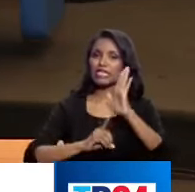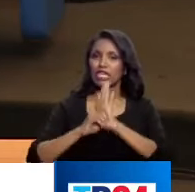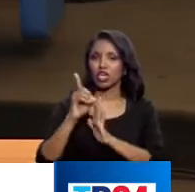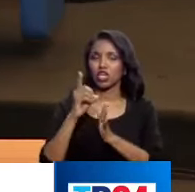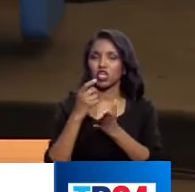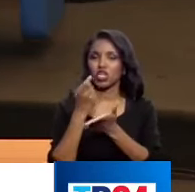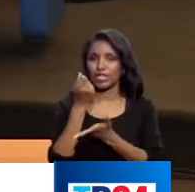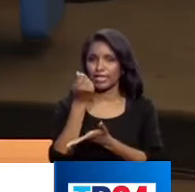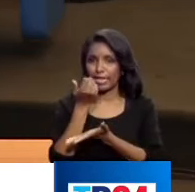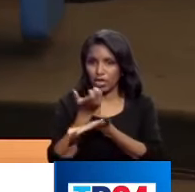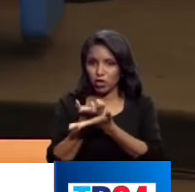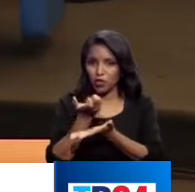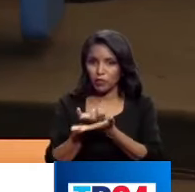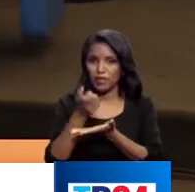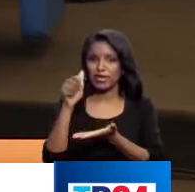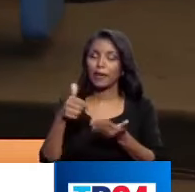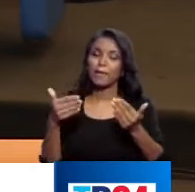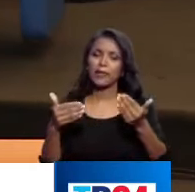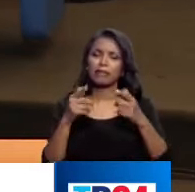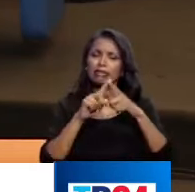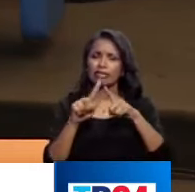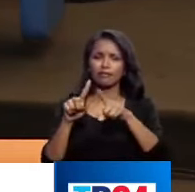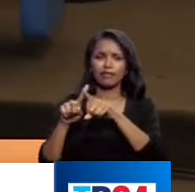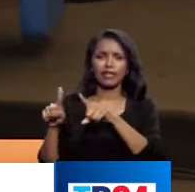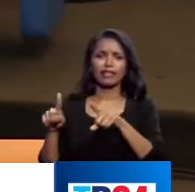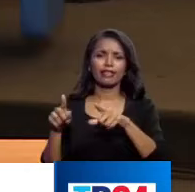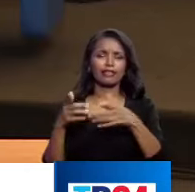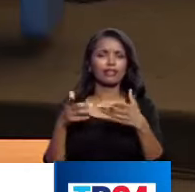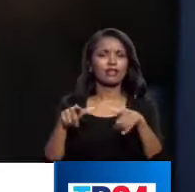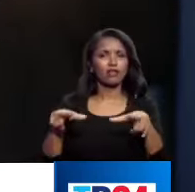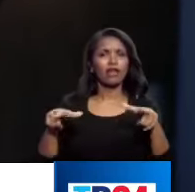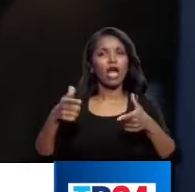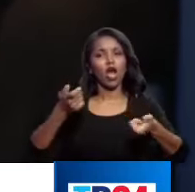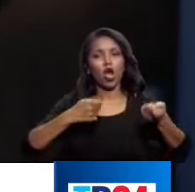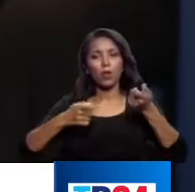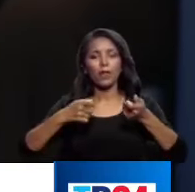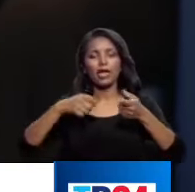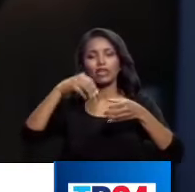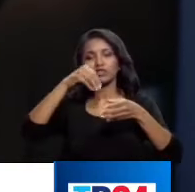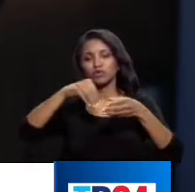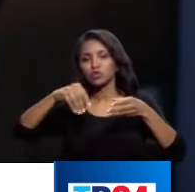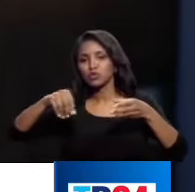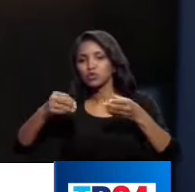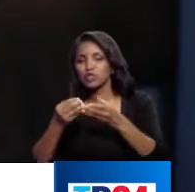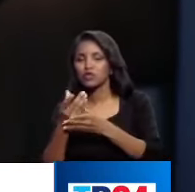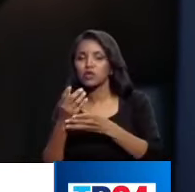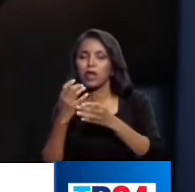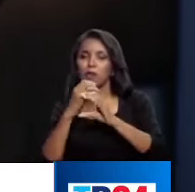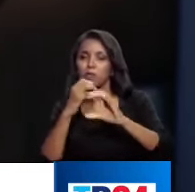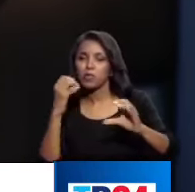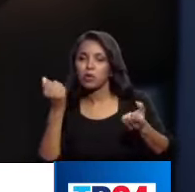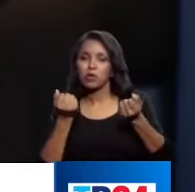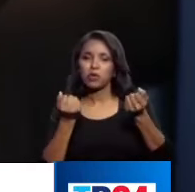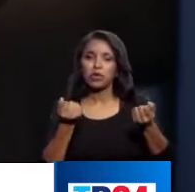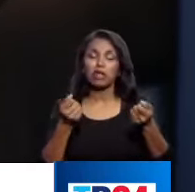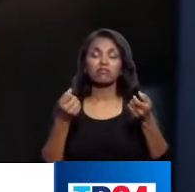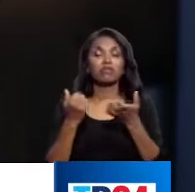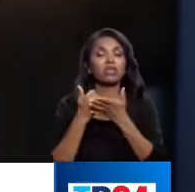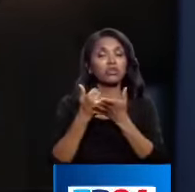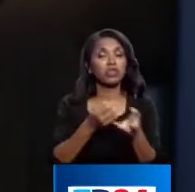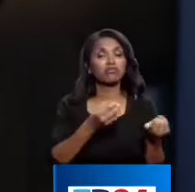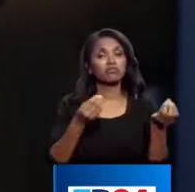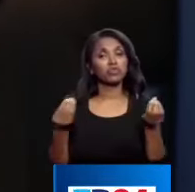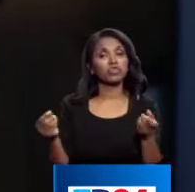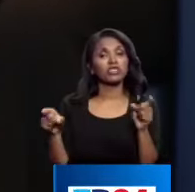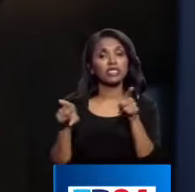efecto multiplicador en diversas áreas de producción nacional, como el comercio, agricultura y transporte. Genera enormes divisas al país y tiene